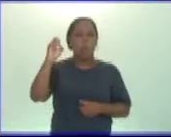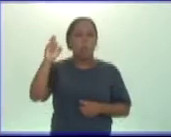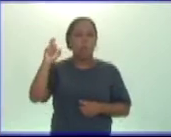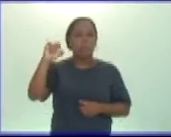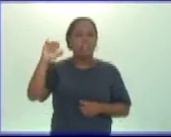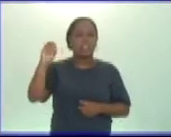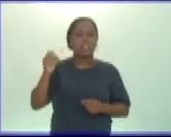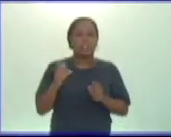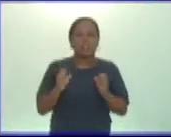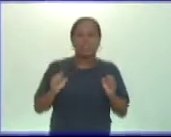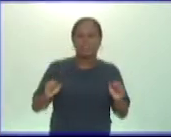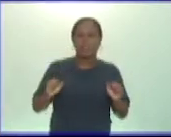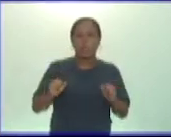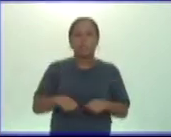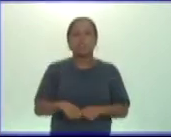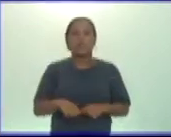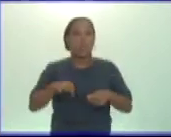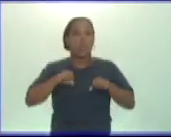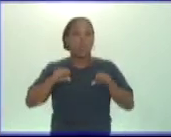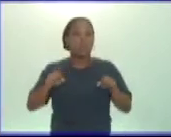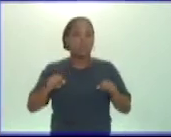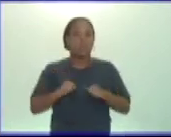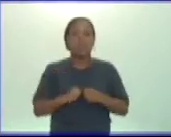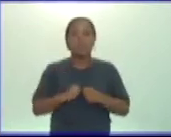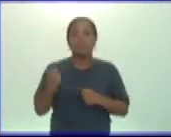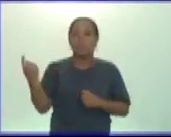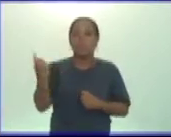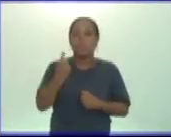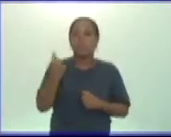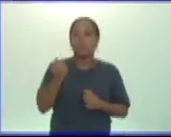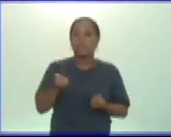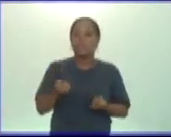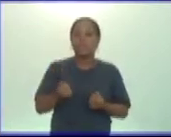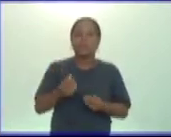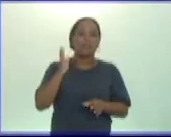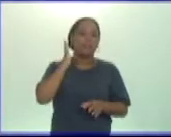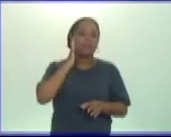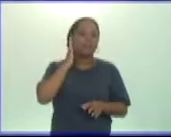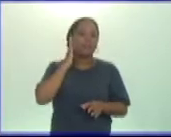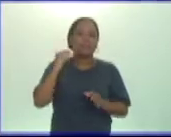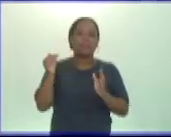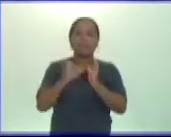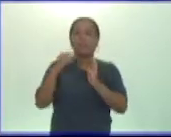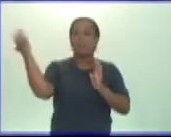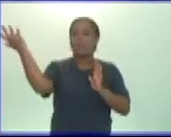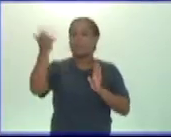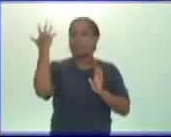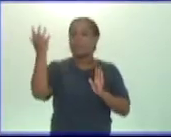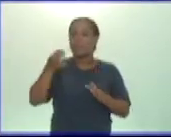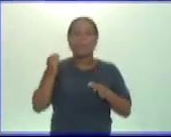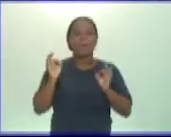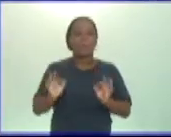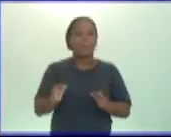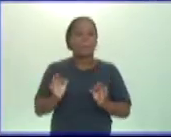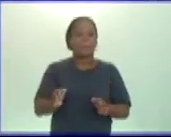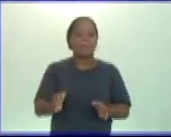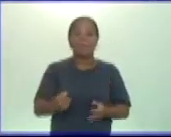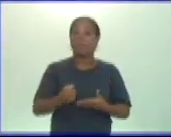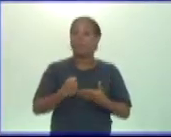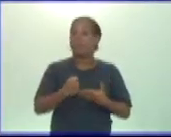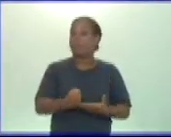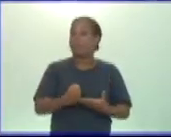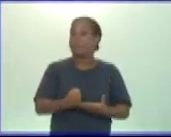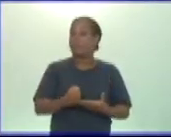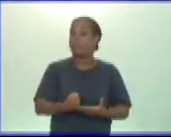usted tome nota, que los óxidos son los principales agentes contaminantes del medio ambiente y que el mismo contribuye de